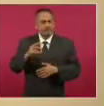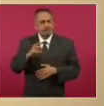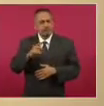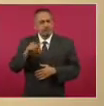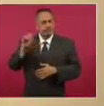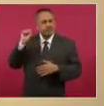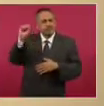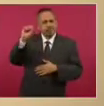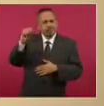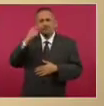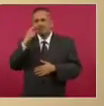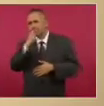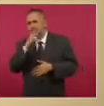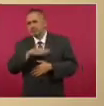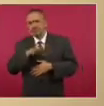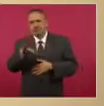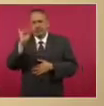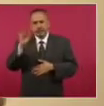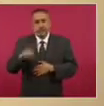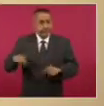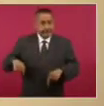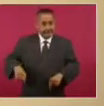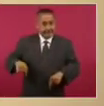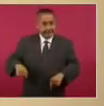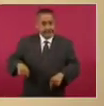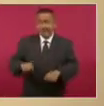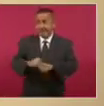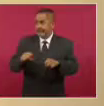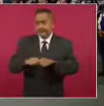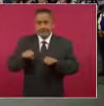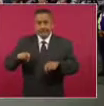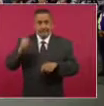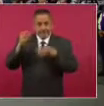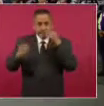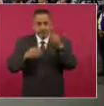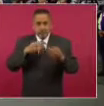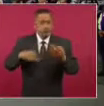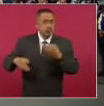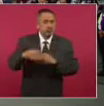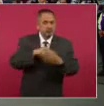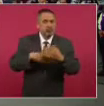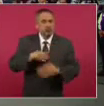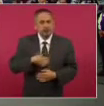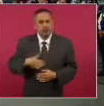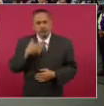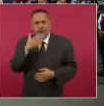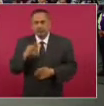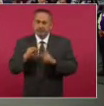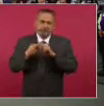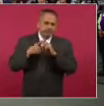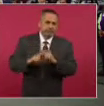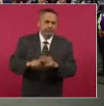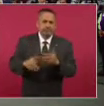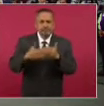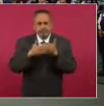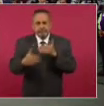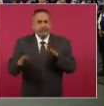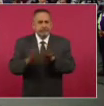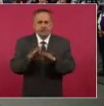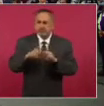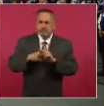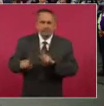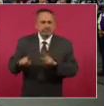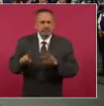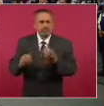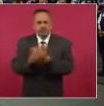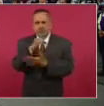Aquí, precisamente en este salón, celebrábamos todas y todos juntos el inicio y la entrada en